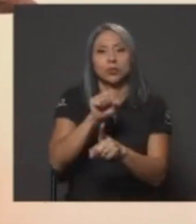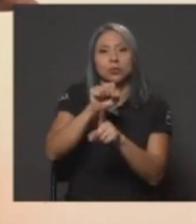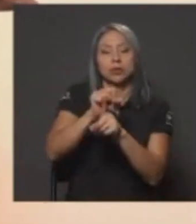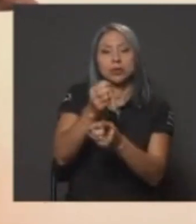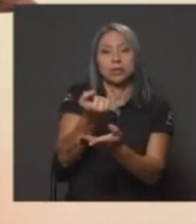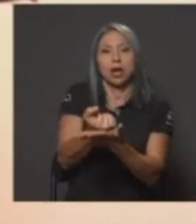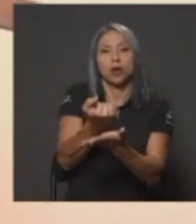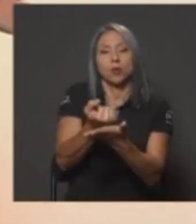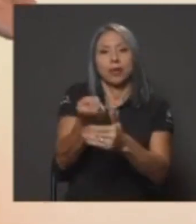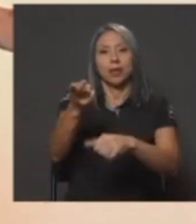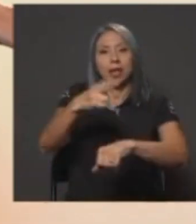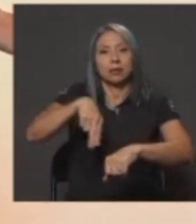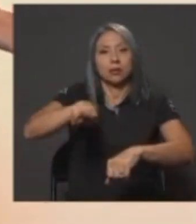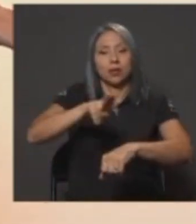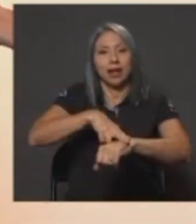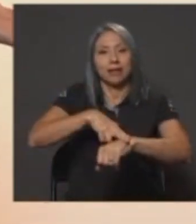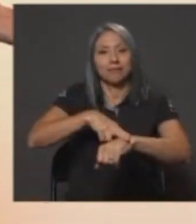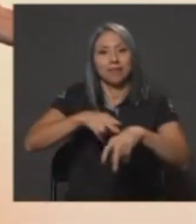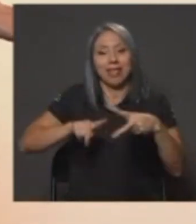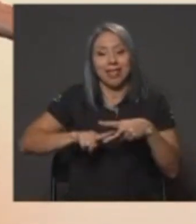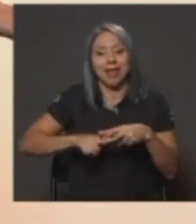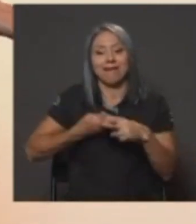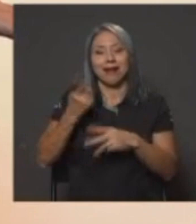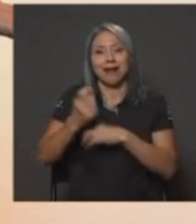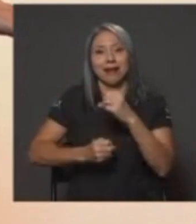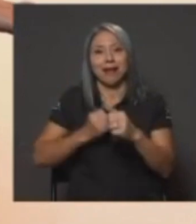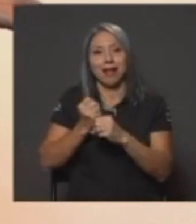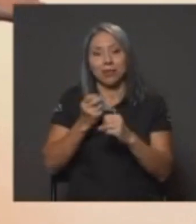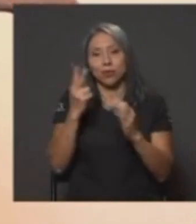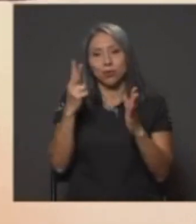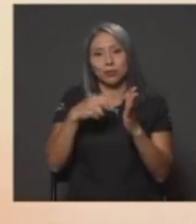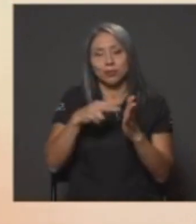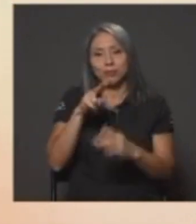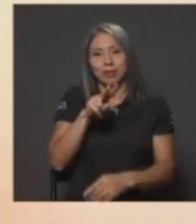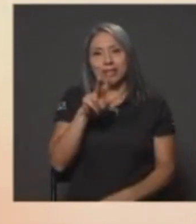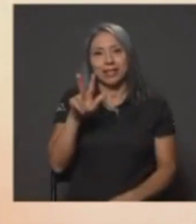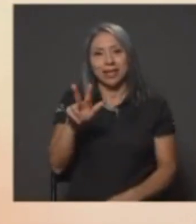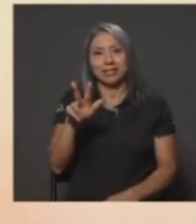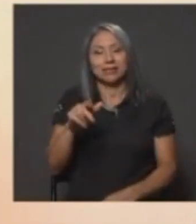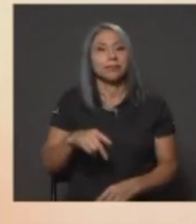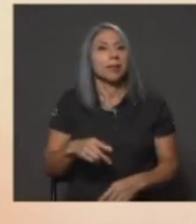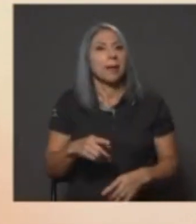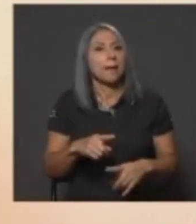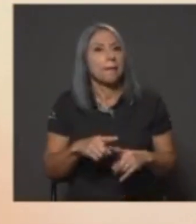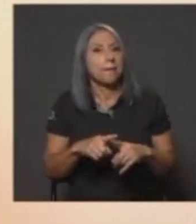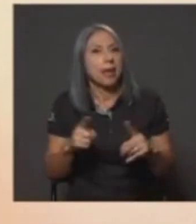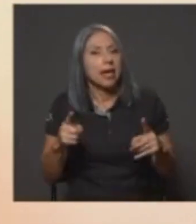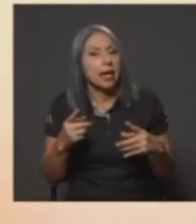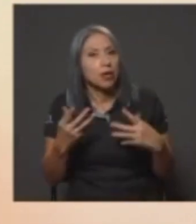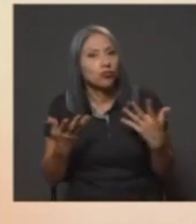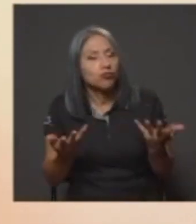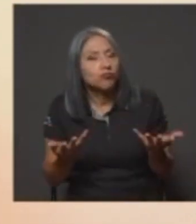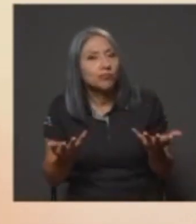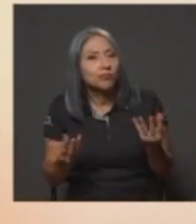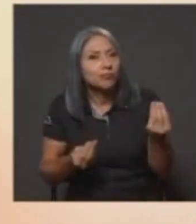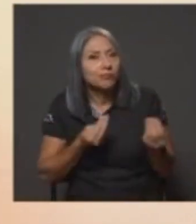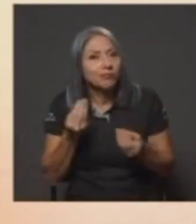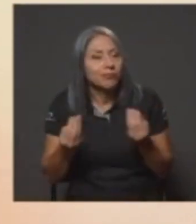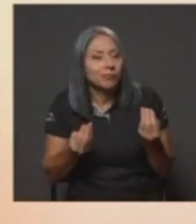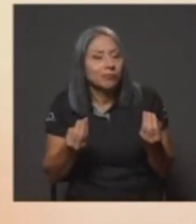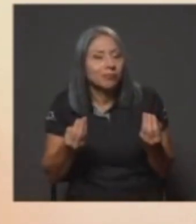nacional que arranca 2023. pero de dónde venimos, y por supuesto